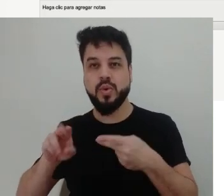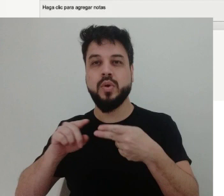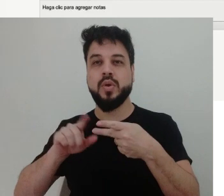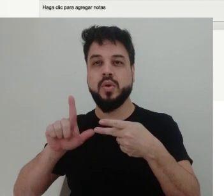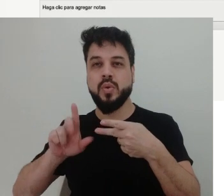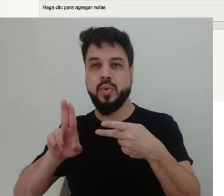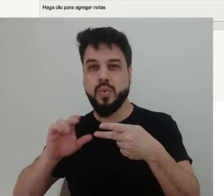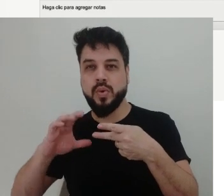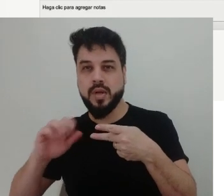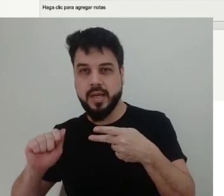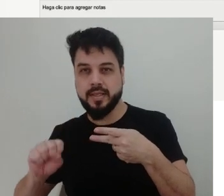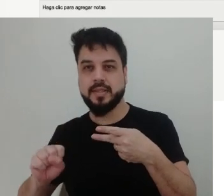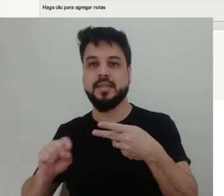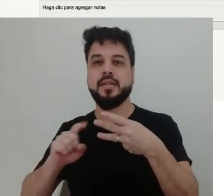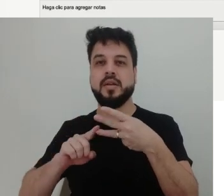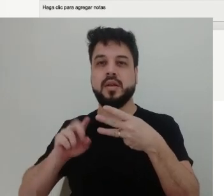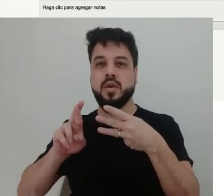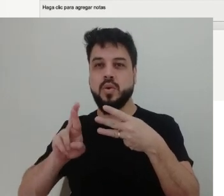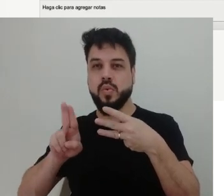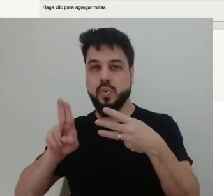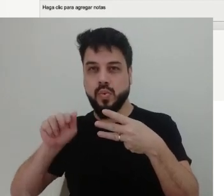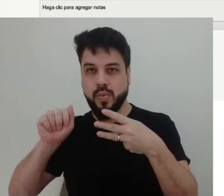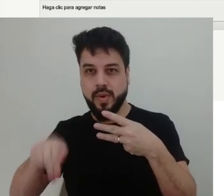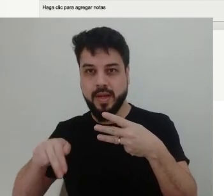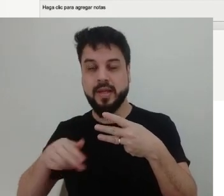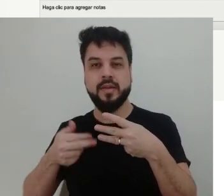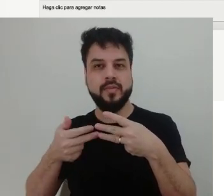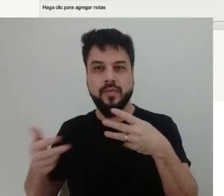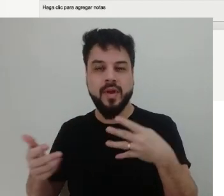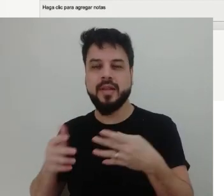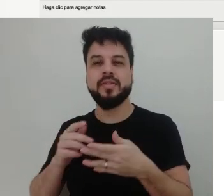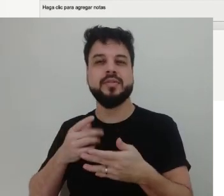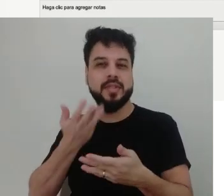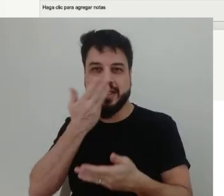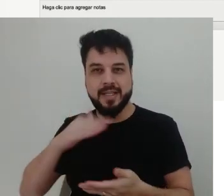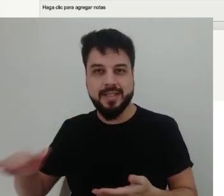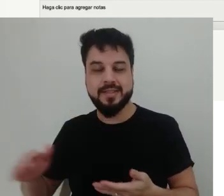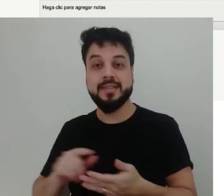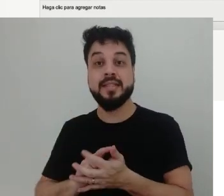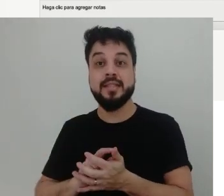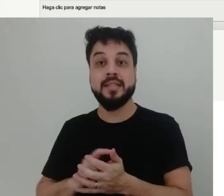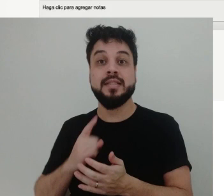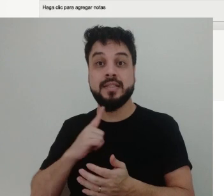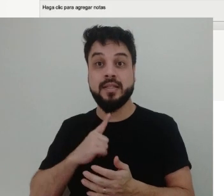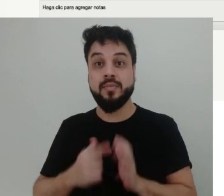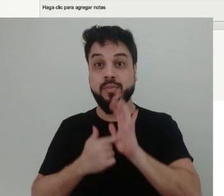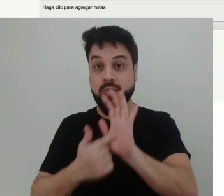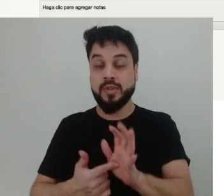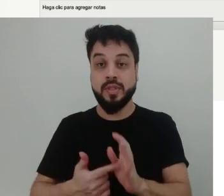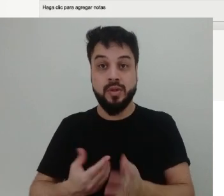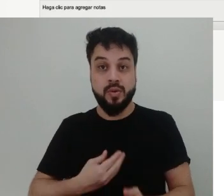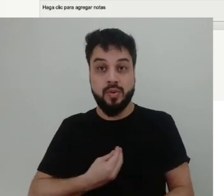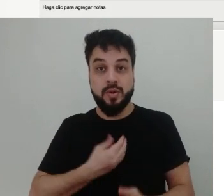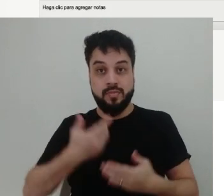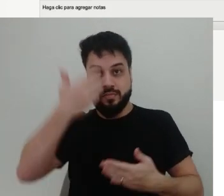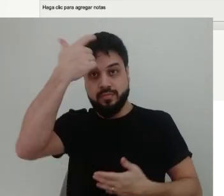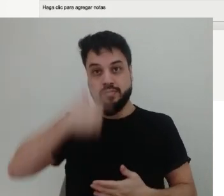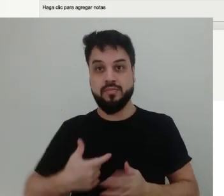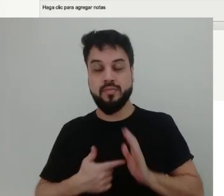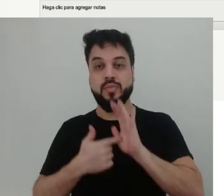del territorio y el entorno de estos niños y niñas dependía en gran medida de lo que podían o no hacer,